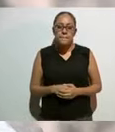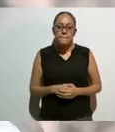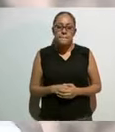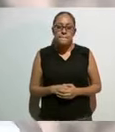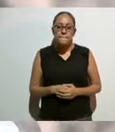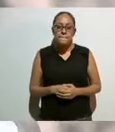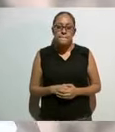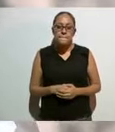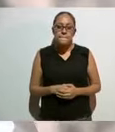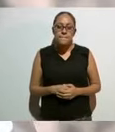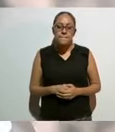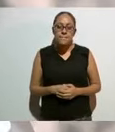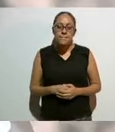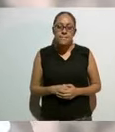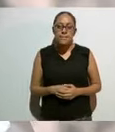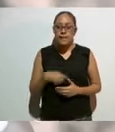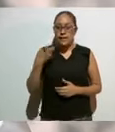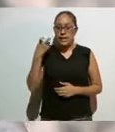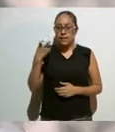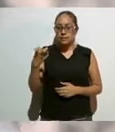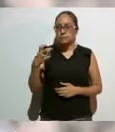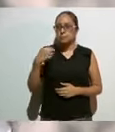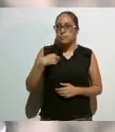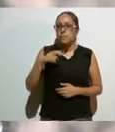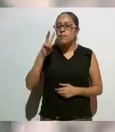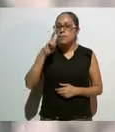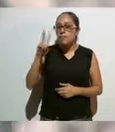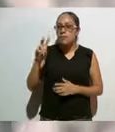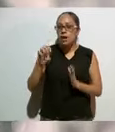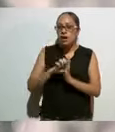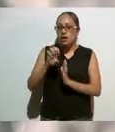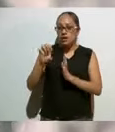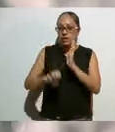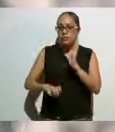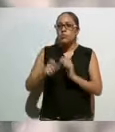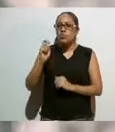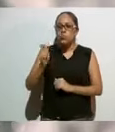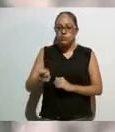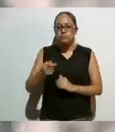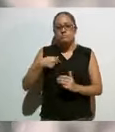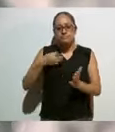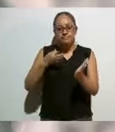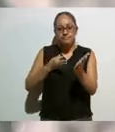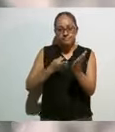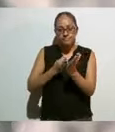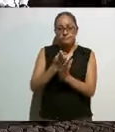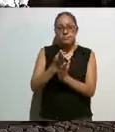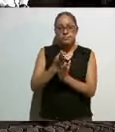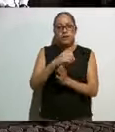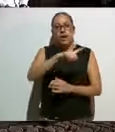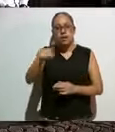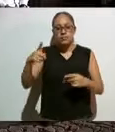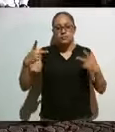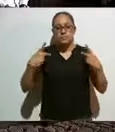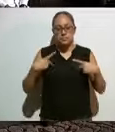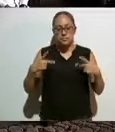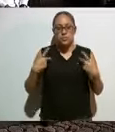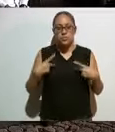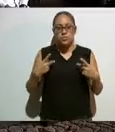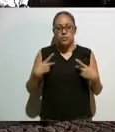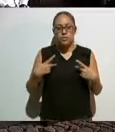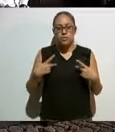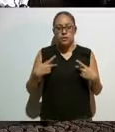dejó el ejemplo de la lealtad al pueblo, que